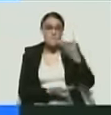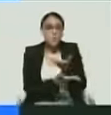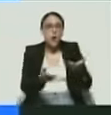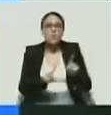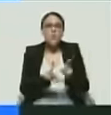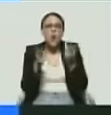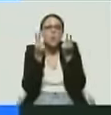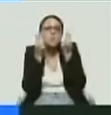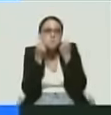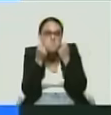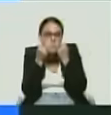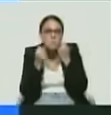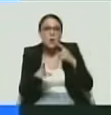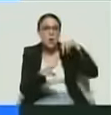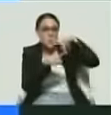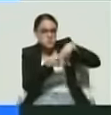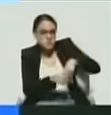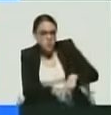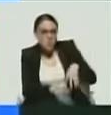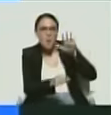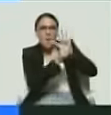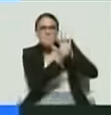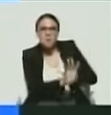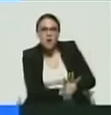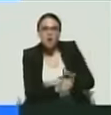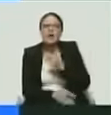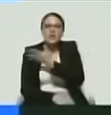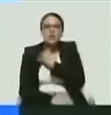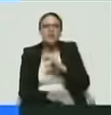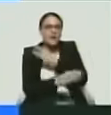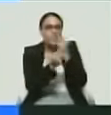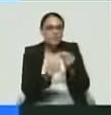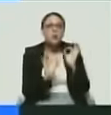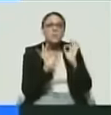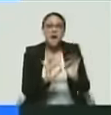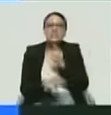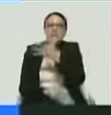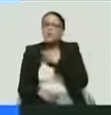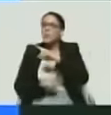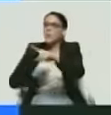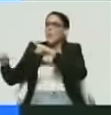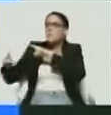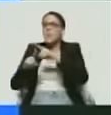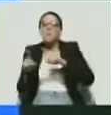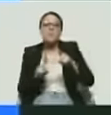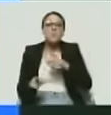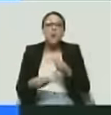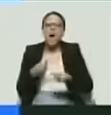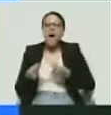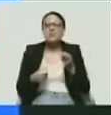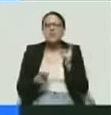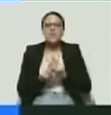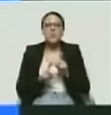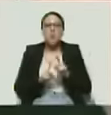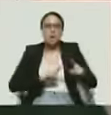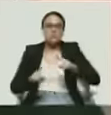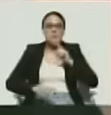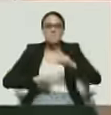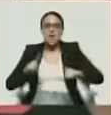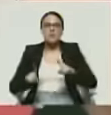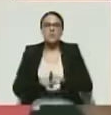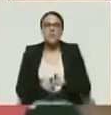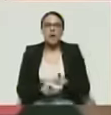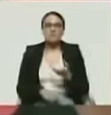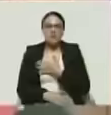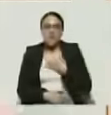poder tratar de colarse en sus planes criminales. Aquí está en Bachaquero, en el municipio de Balmones Rodríguez,